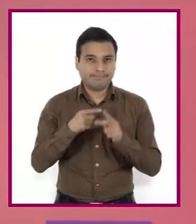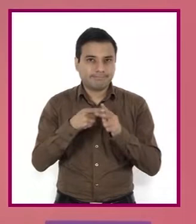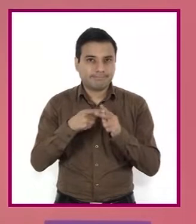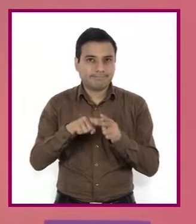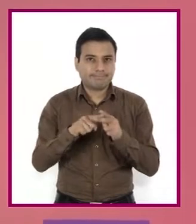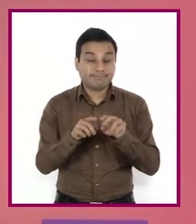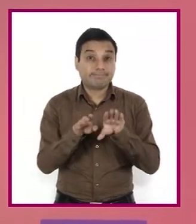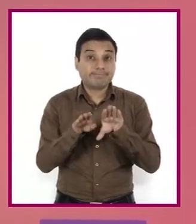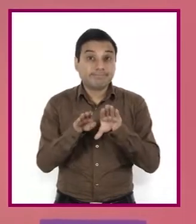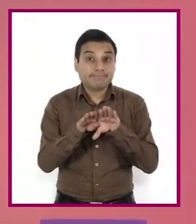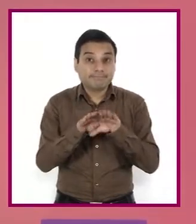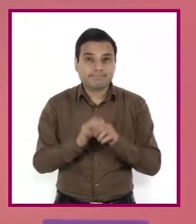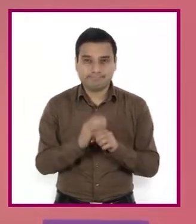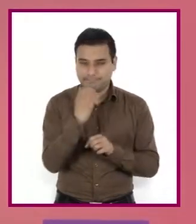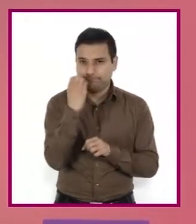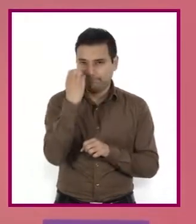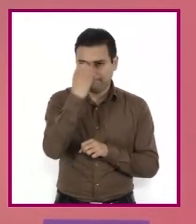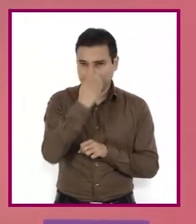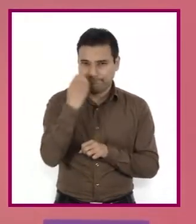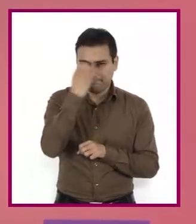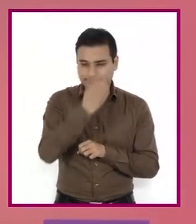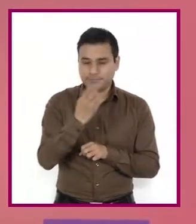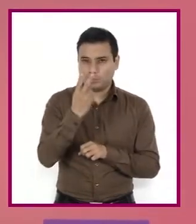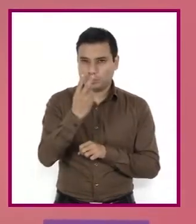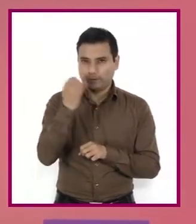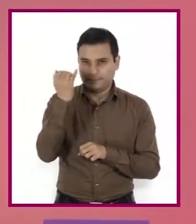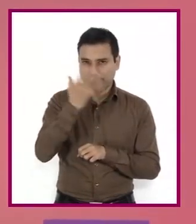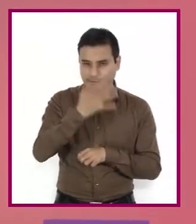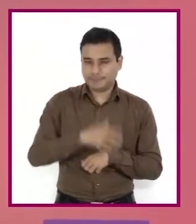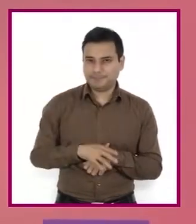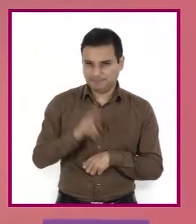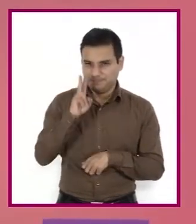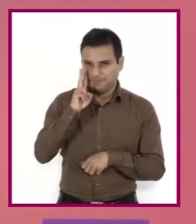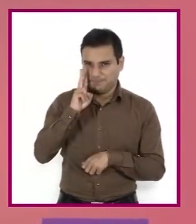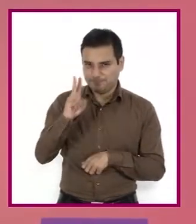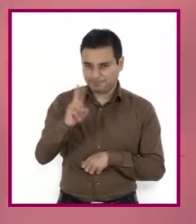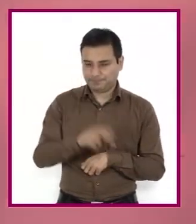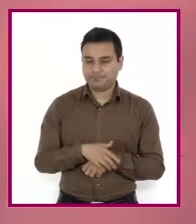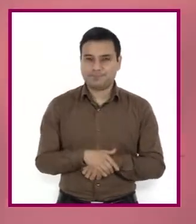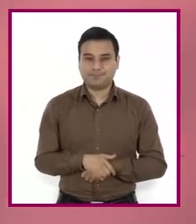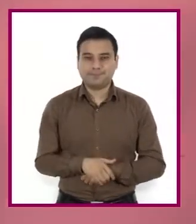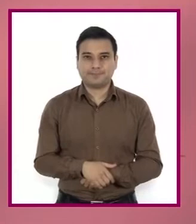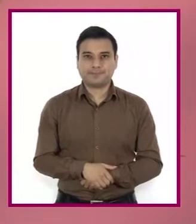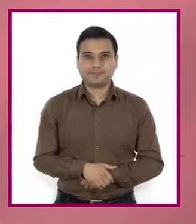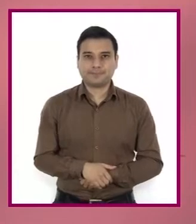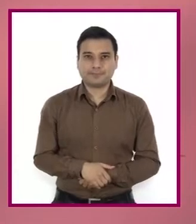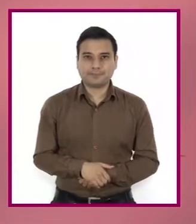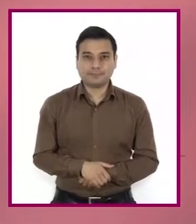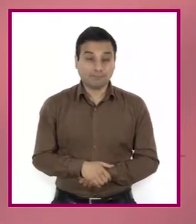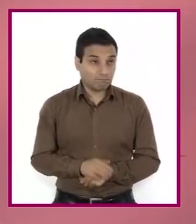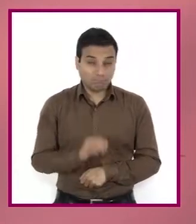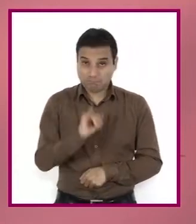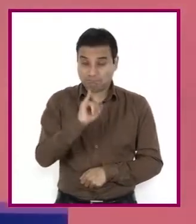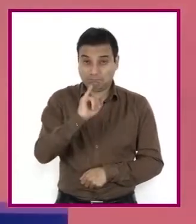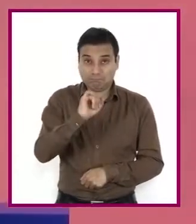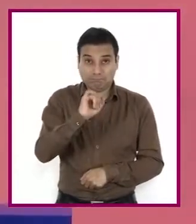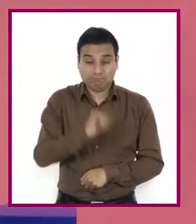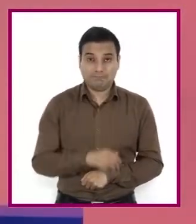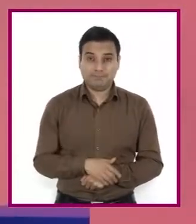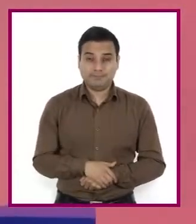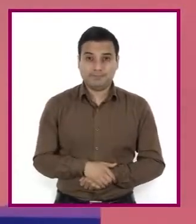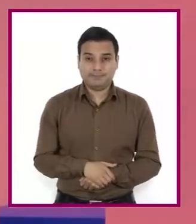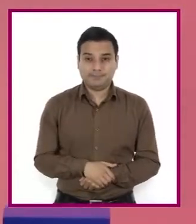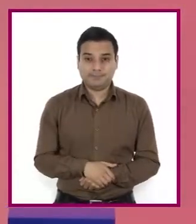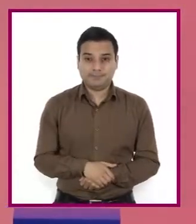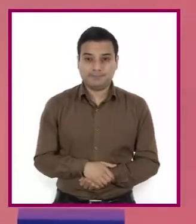sesión analizando dos imágenes para que se entienda el sentido de lo que veremos. Claro, profesor.